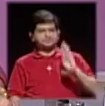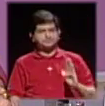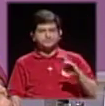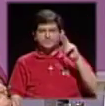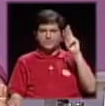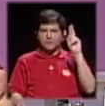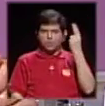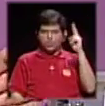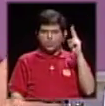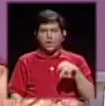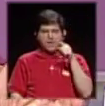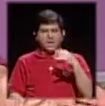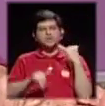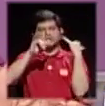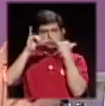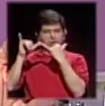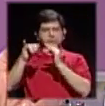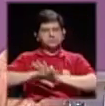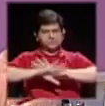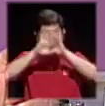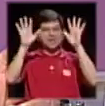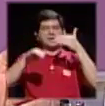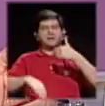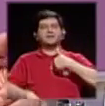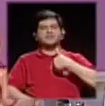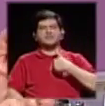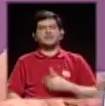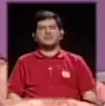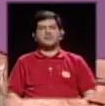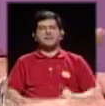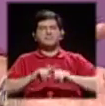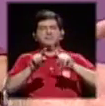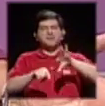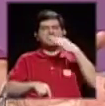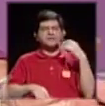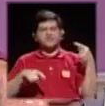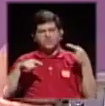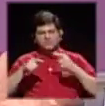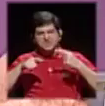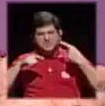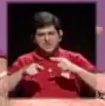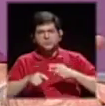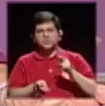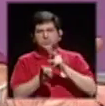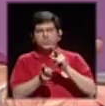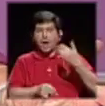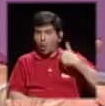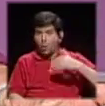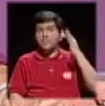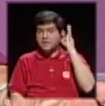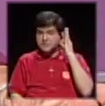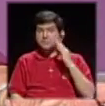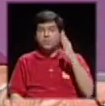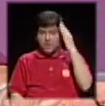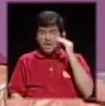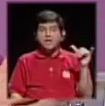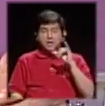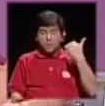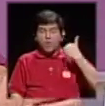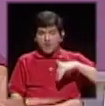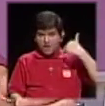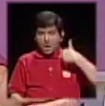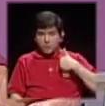Uruguay, han denunciado claramente las distintas formas de tortura sexual que hombres y mujeres vivieron, porque también a los